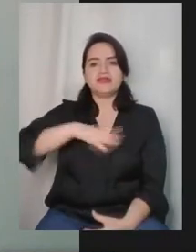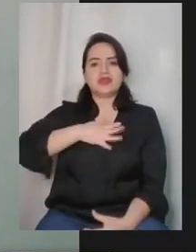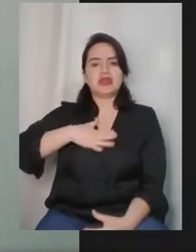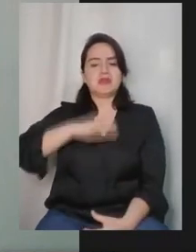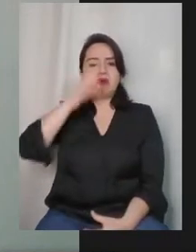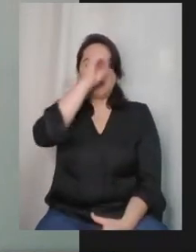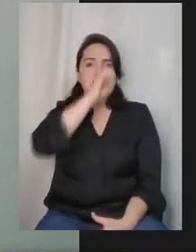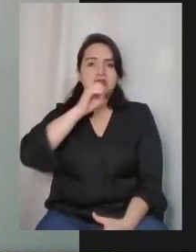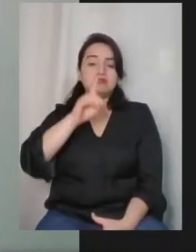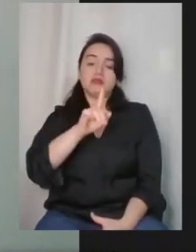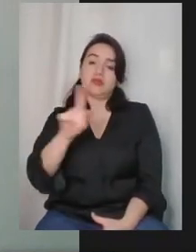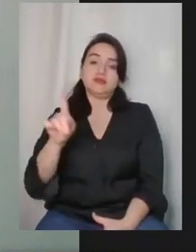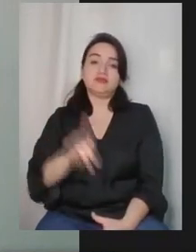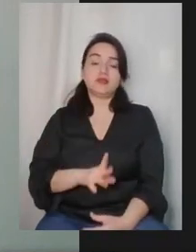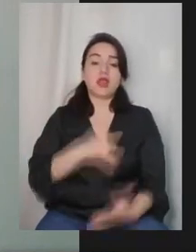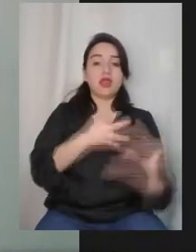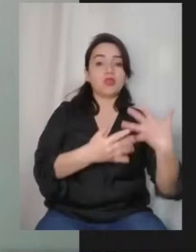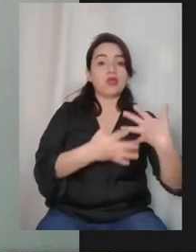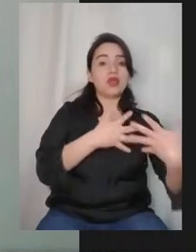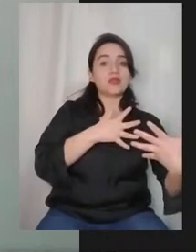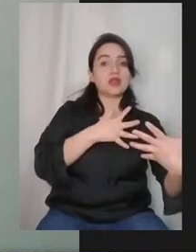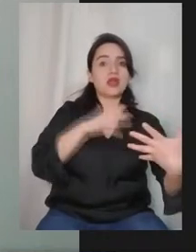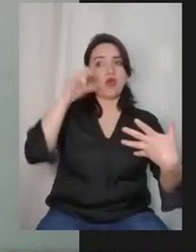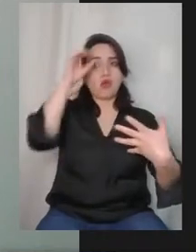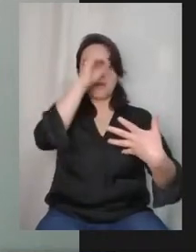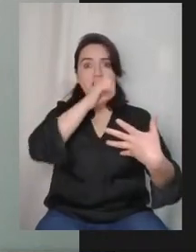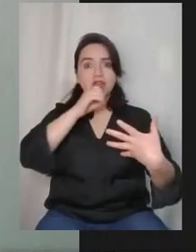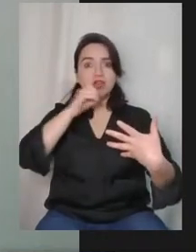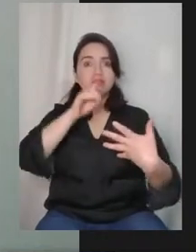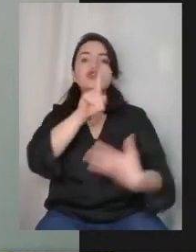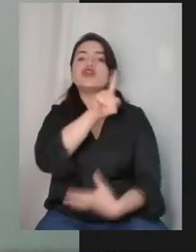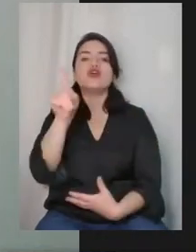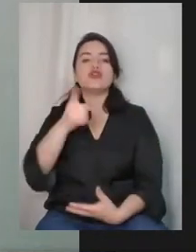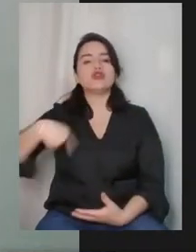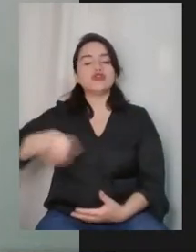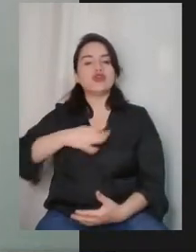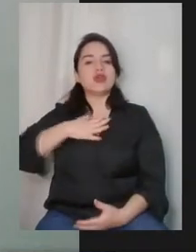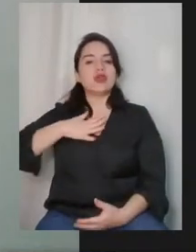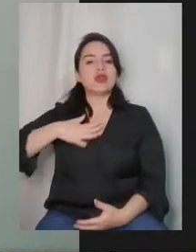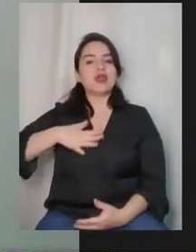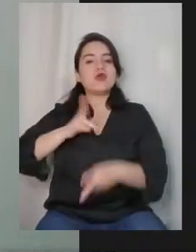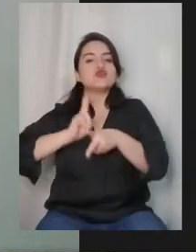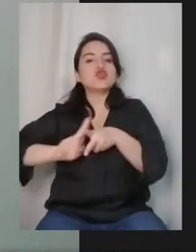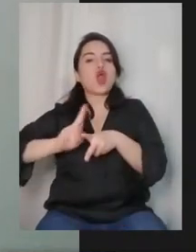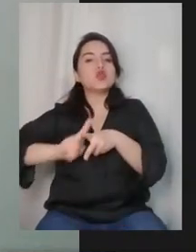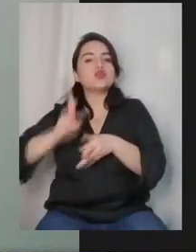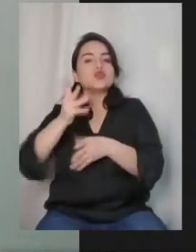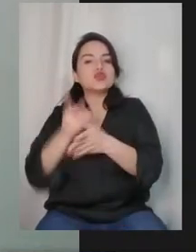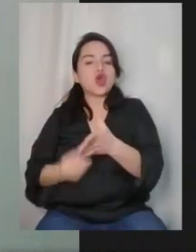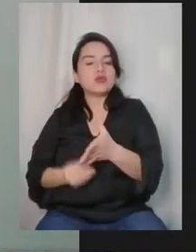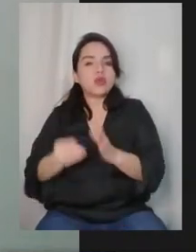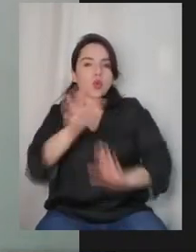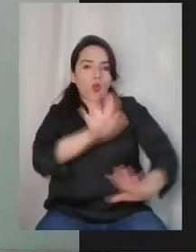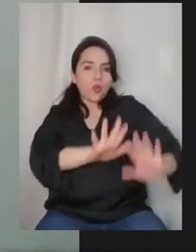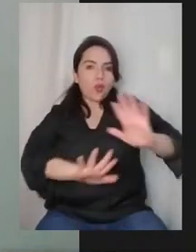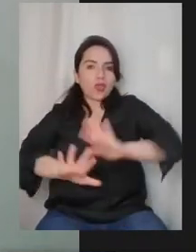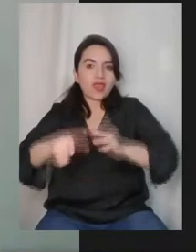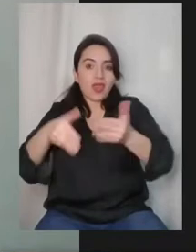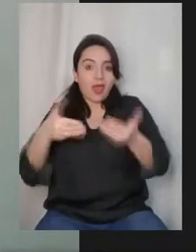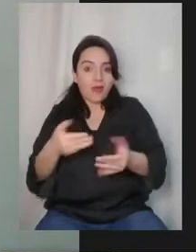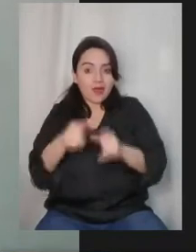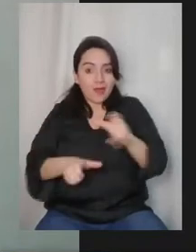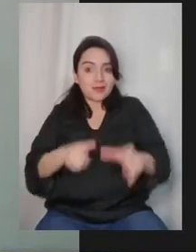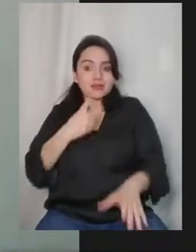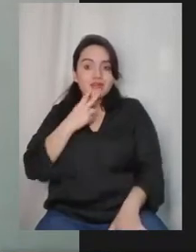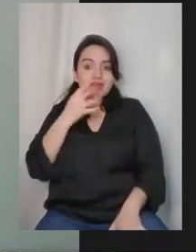naturaleza no responde a ideologías. Queremos soluciones que cuiden para nuestras generaciones y para las que vienen